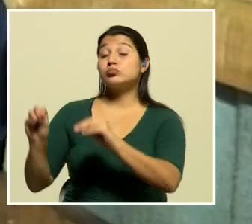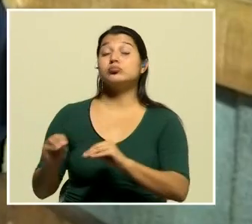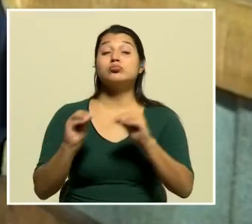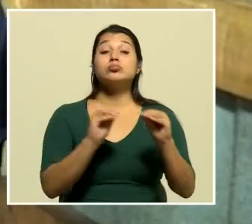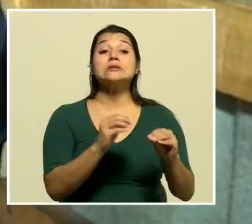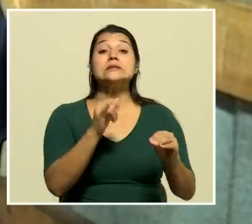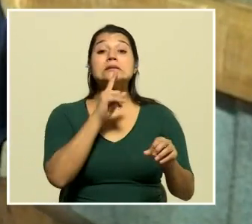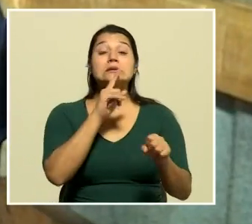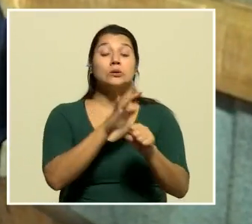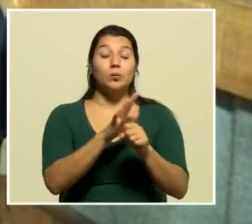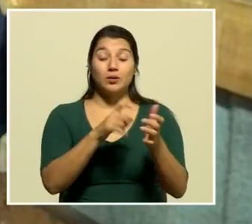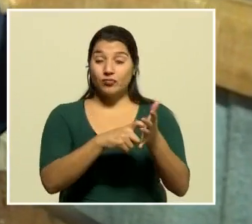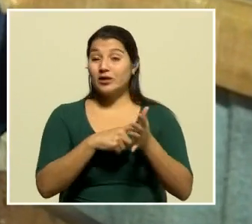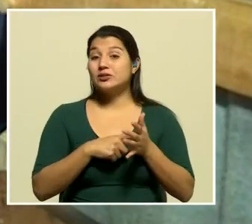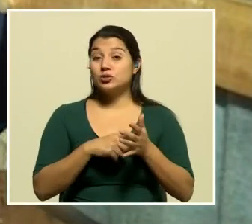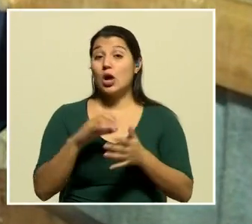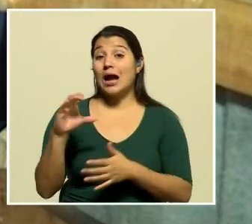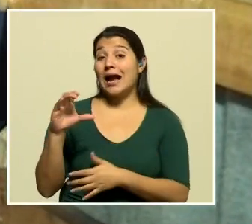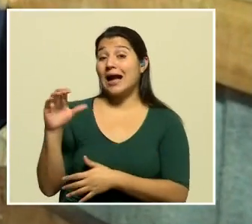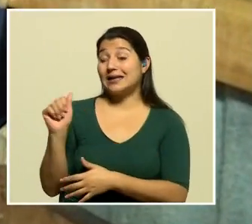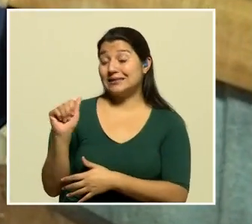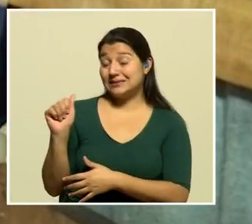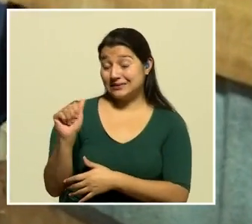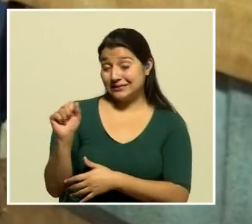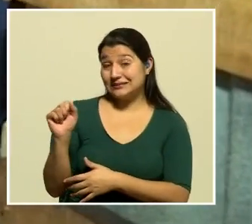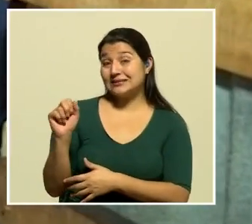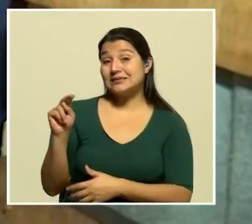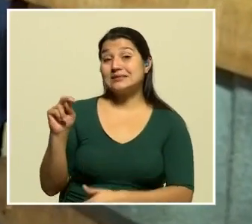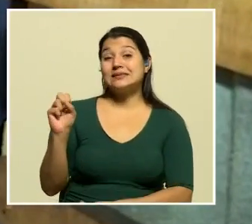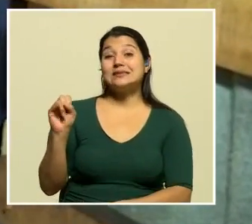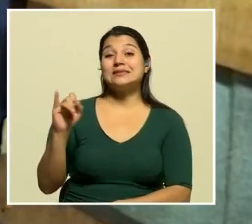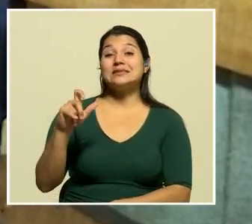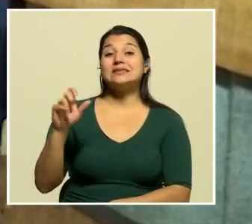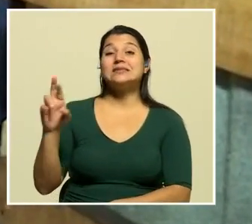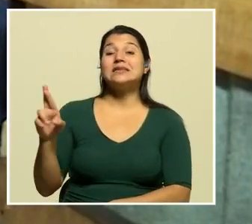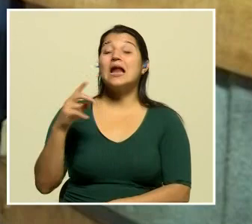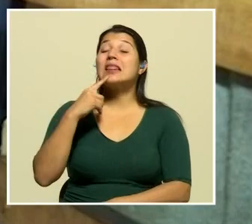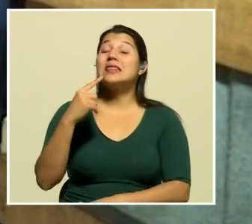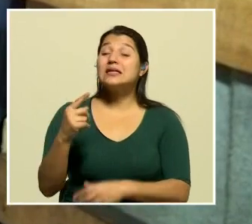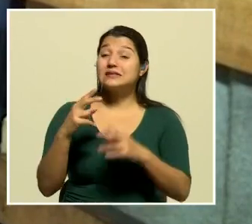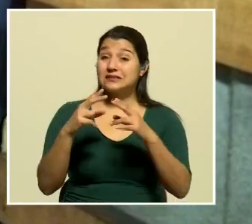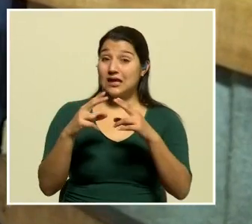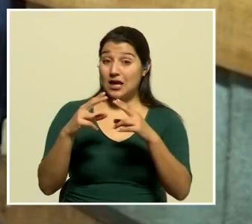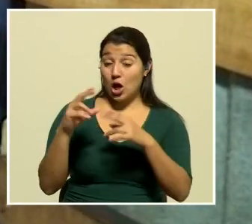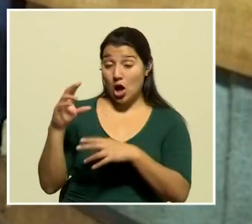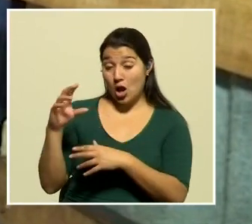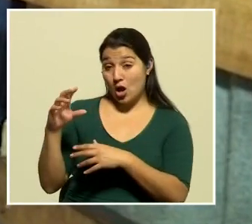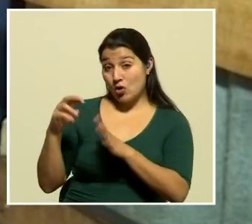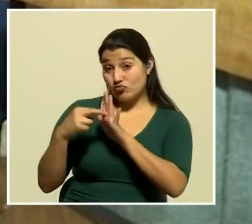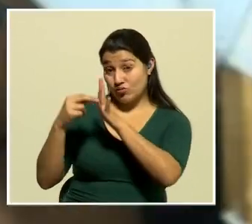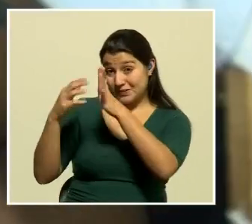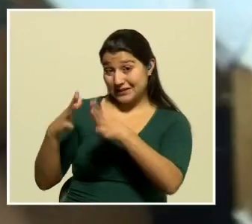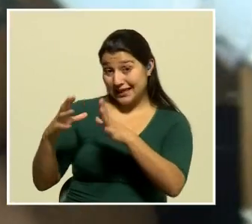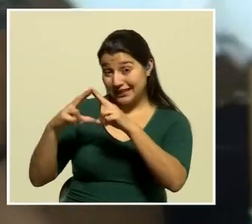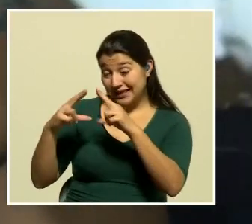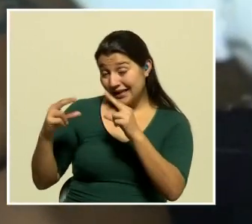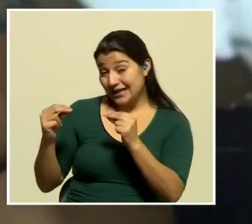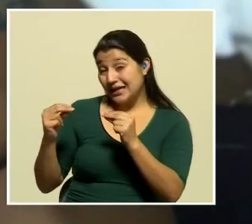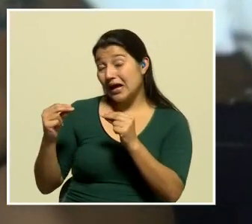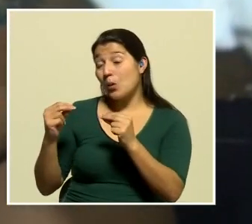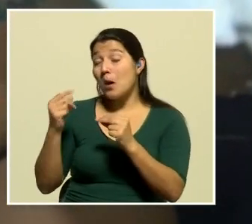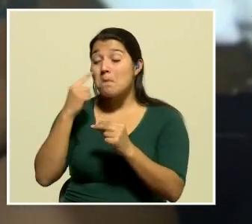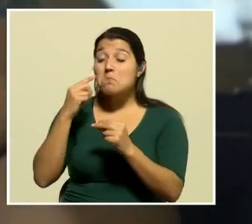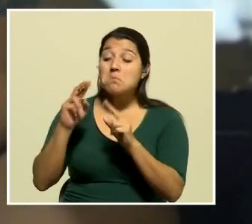los requisitos. La Cancillería informó que el consulado en Managua, Nicaragua, realizó la gestión para valorar